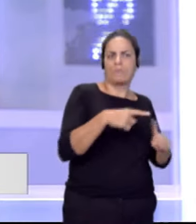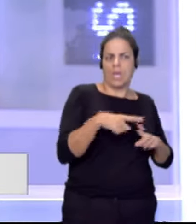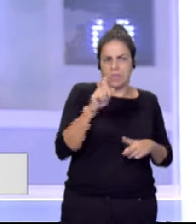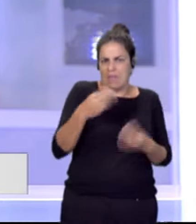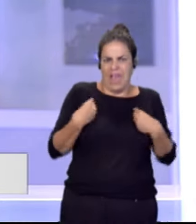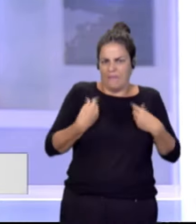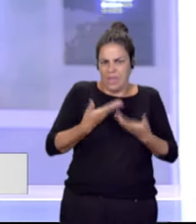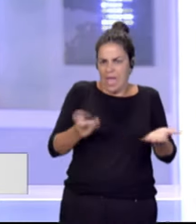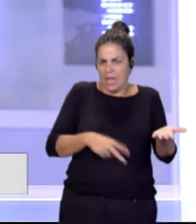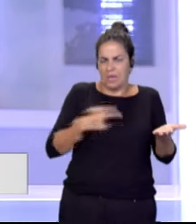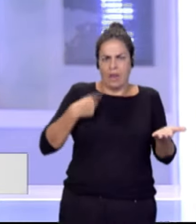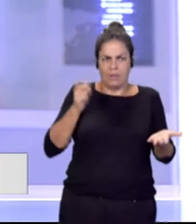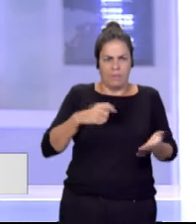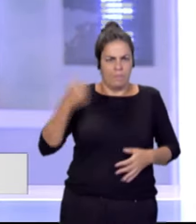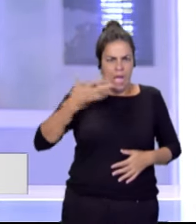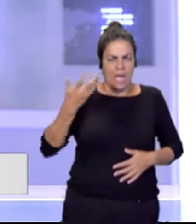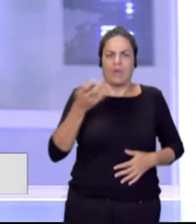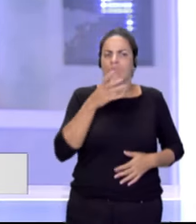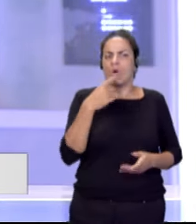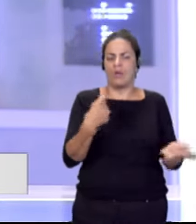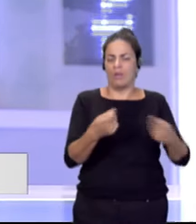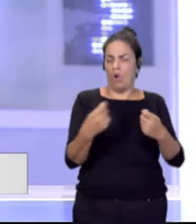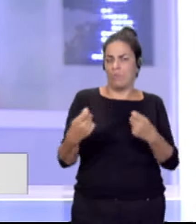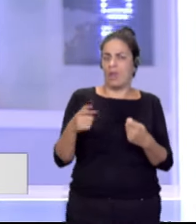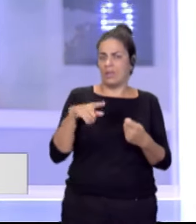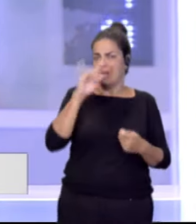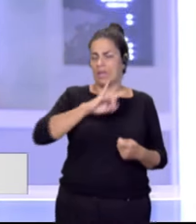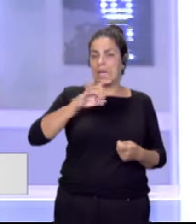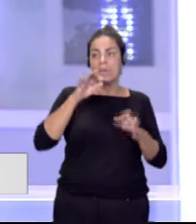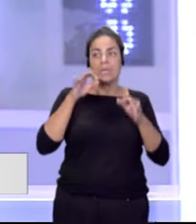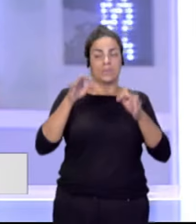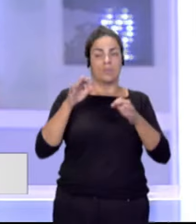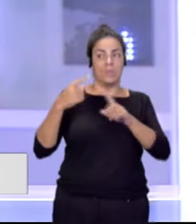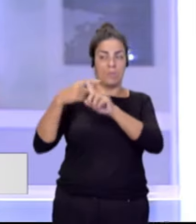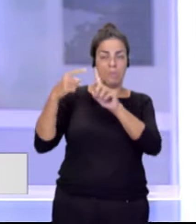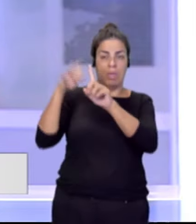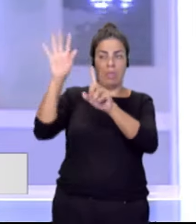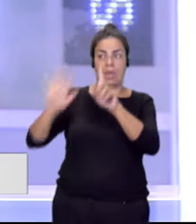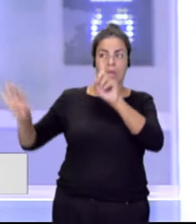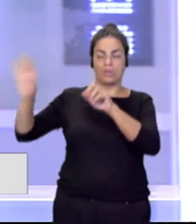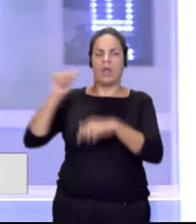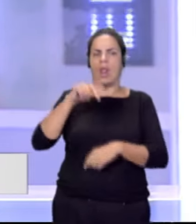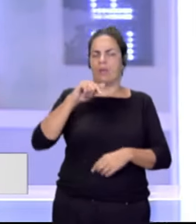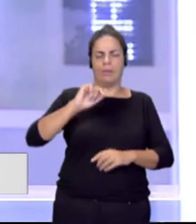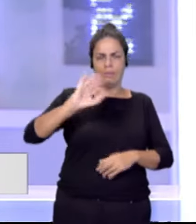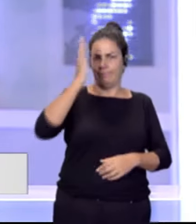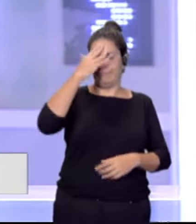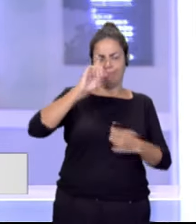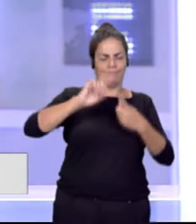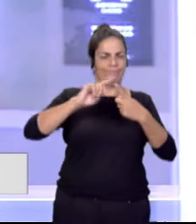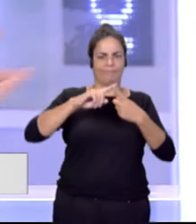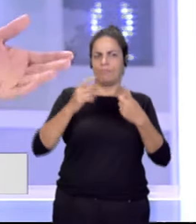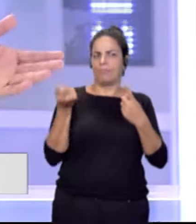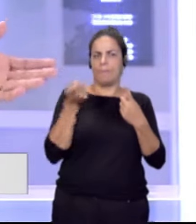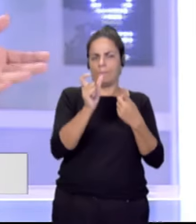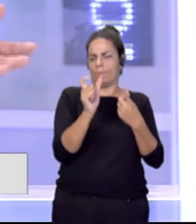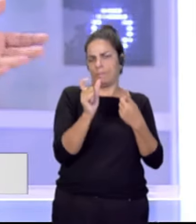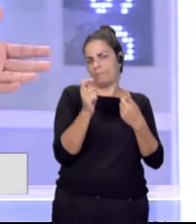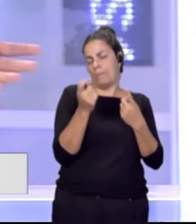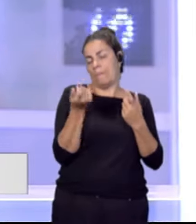La cesta de la compra canaria siempre ha estado liderando con la media nacional el aumento de la cesta de la compra, es un dato del que hay que tener en cuenta. Y en este caso,